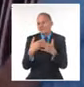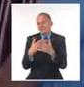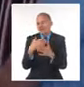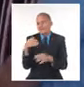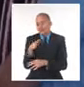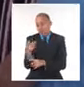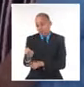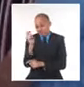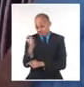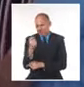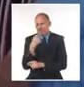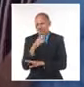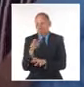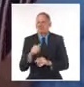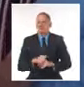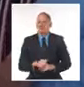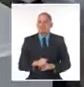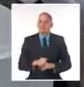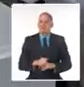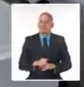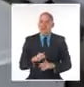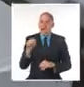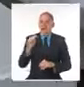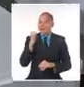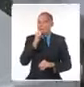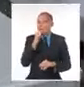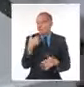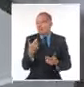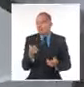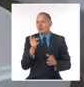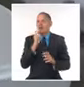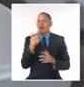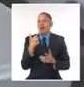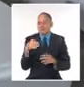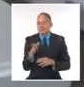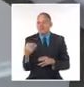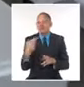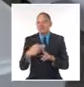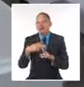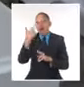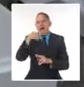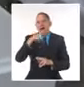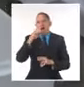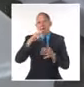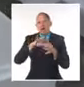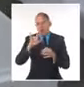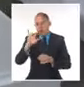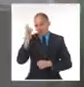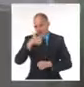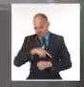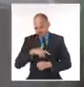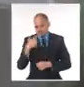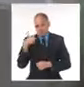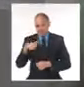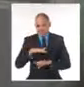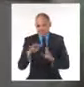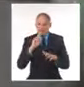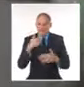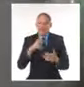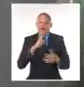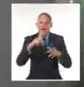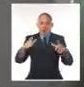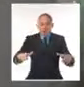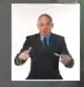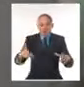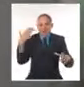punto del recorrido. Su producto líder es la angula. El incremento de la temperatura del agua en el lugar de captura de la especie dificultó